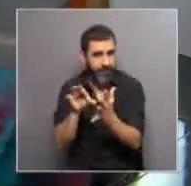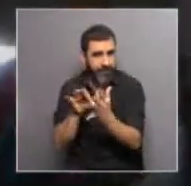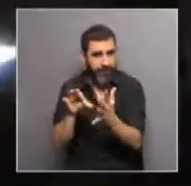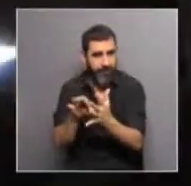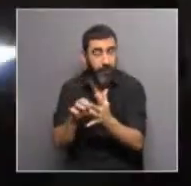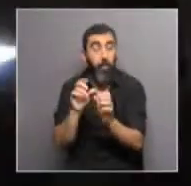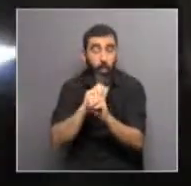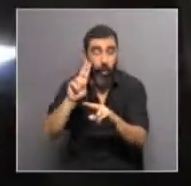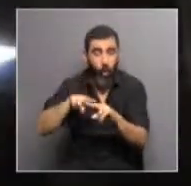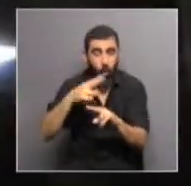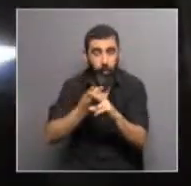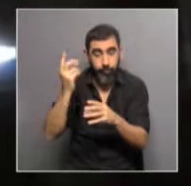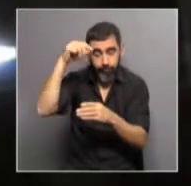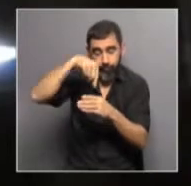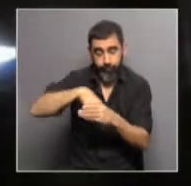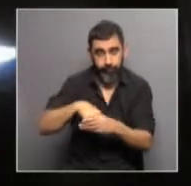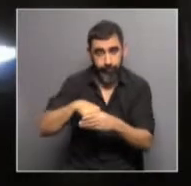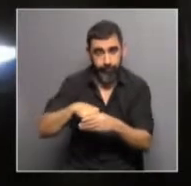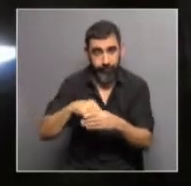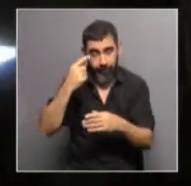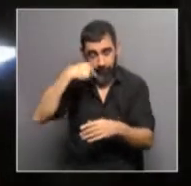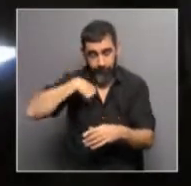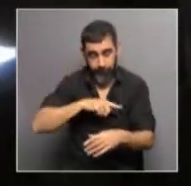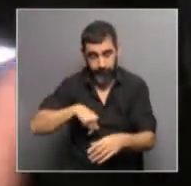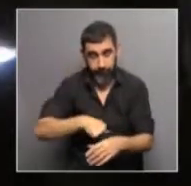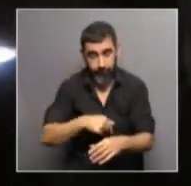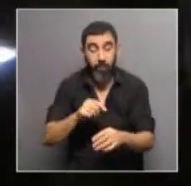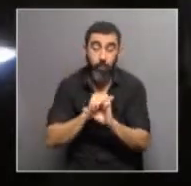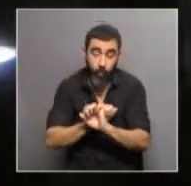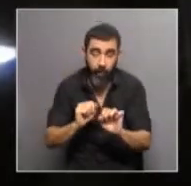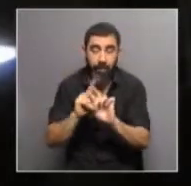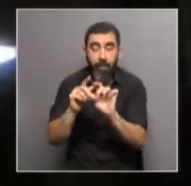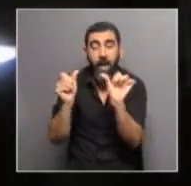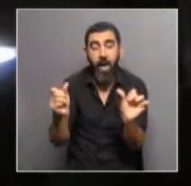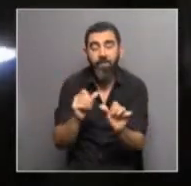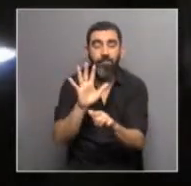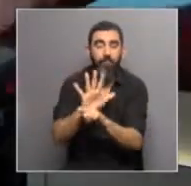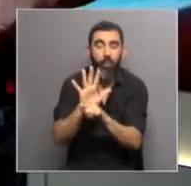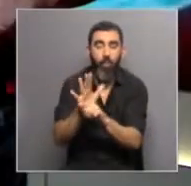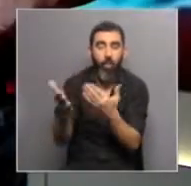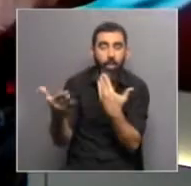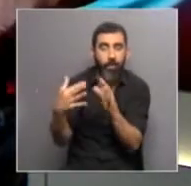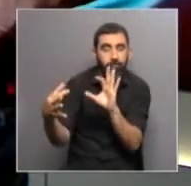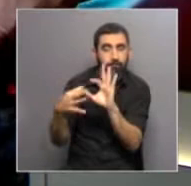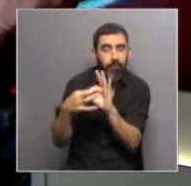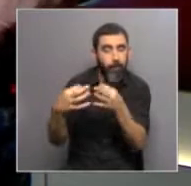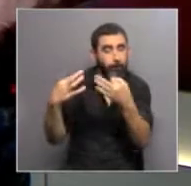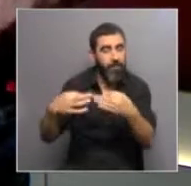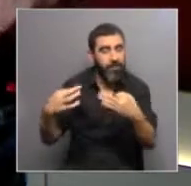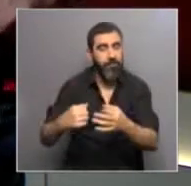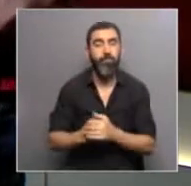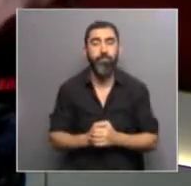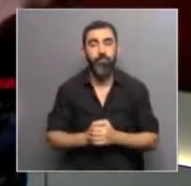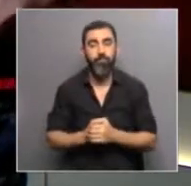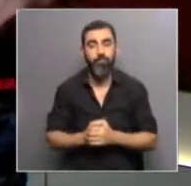podemos reintroducir en nuestro intestino y de alguna manera generar diálogos específicos. ¿Cuáles